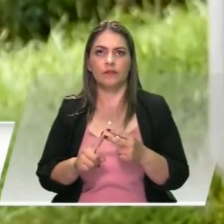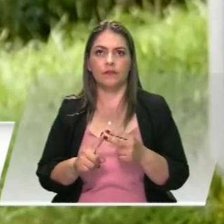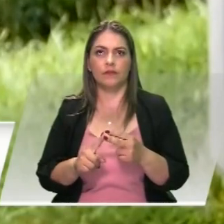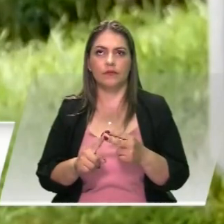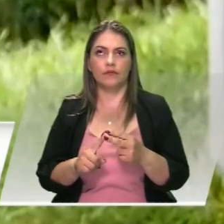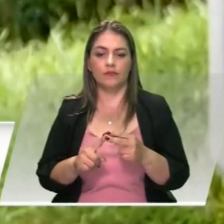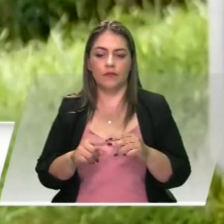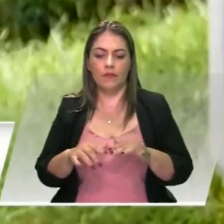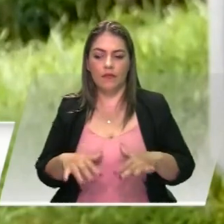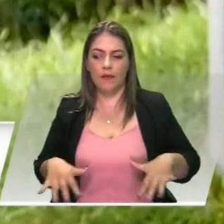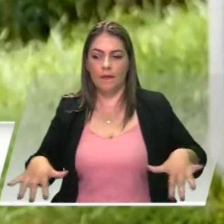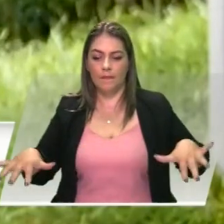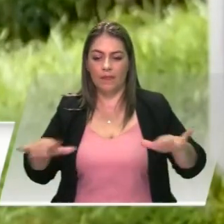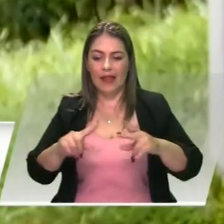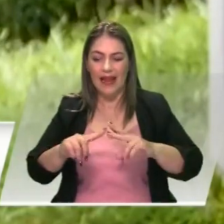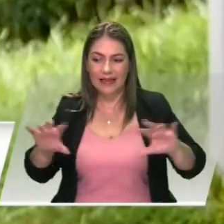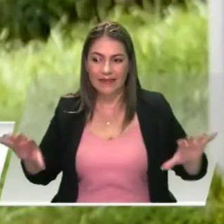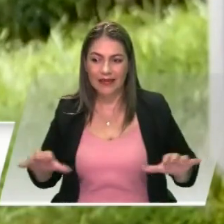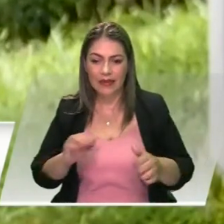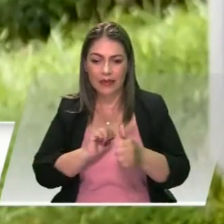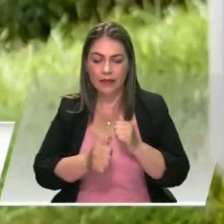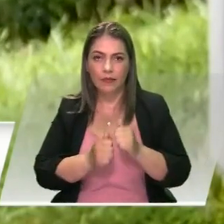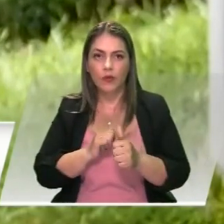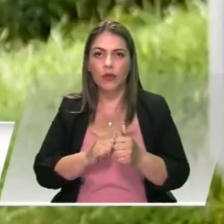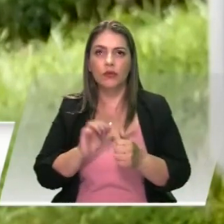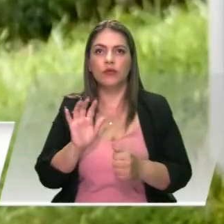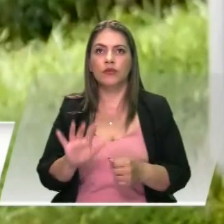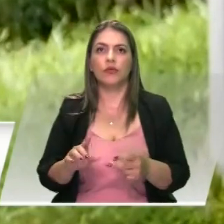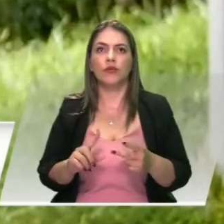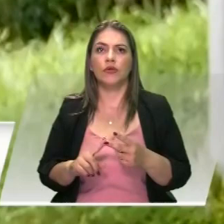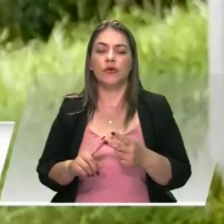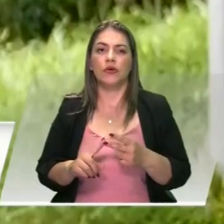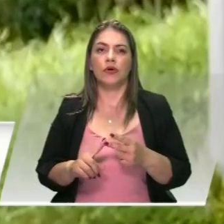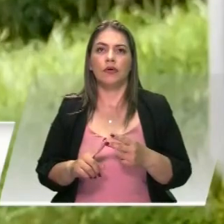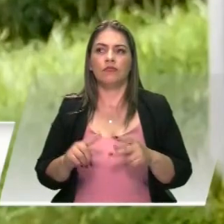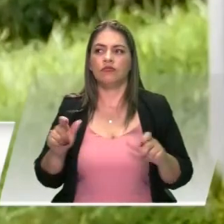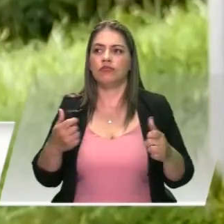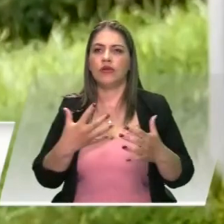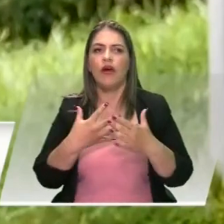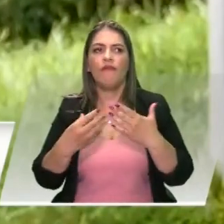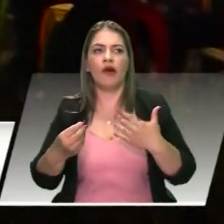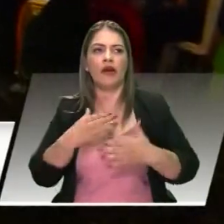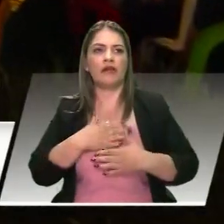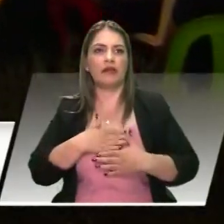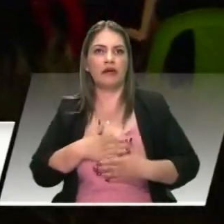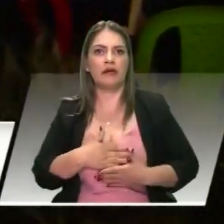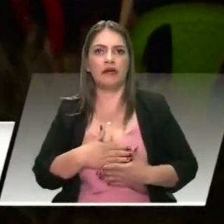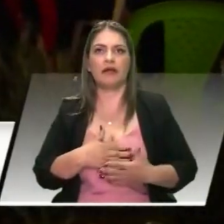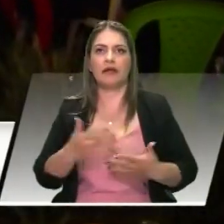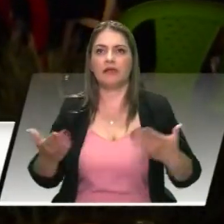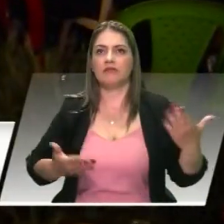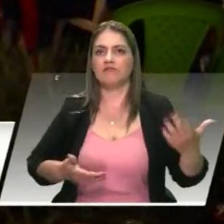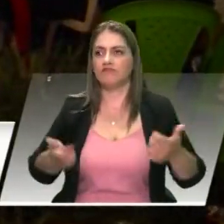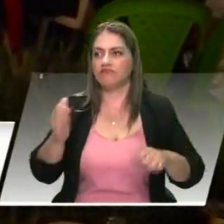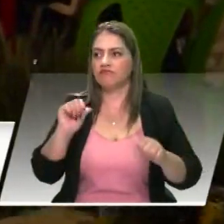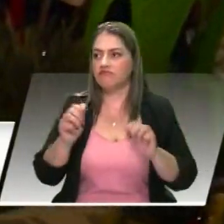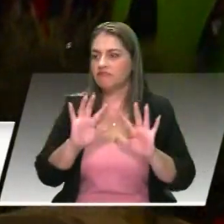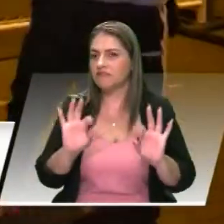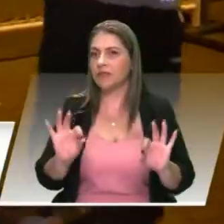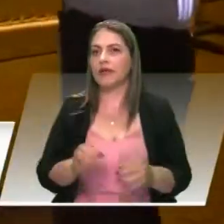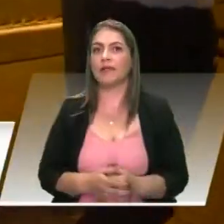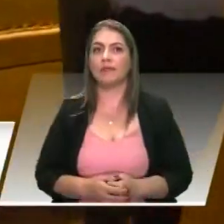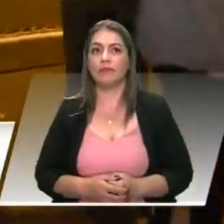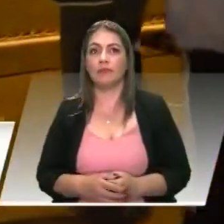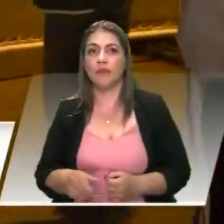termine el evento Deportivo Los hinchas puedan salir en tranquilidad y disfrutar en los establecimientos públicos pero los establecimientos